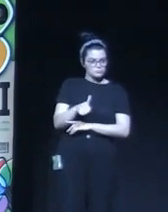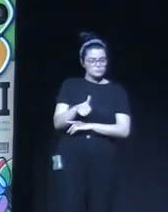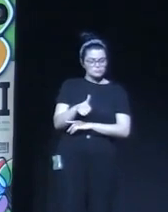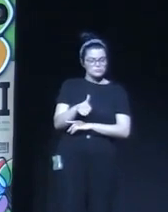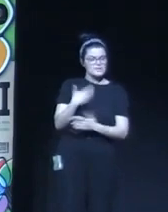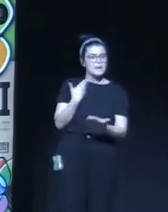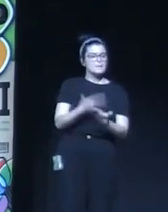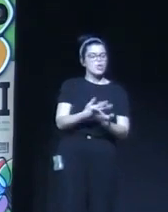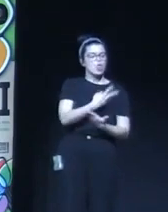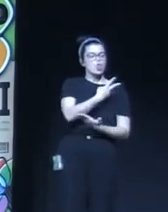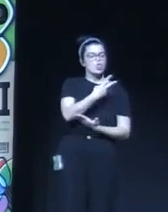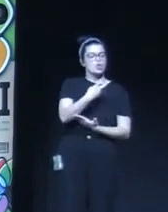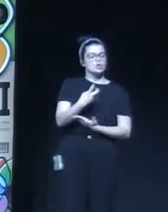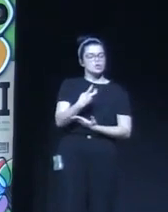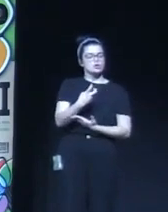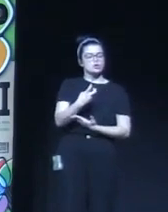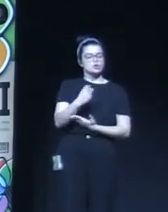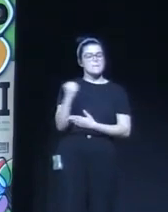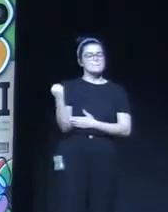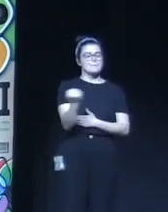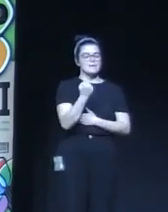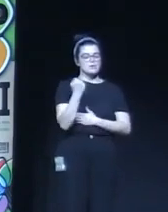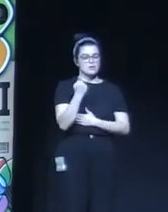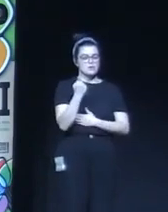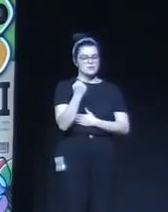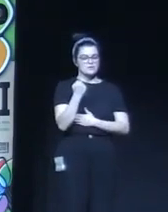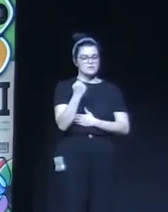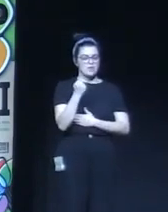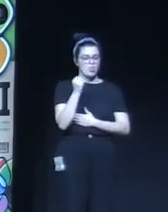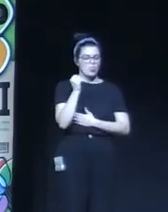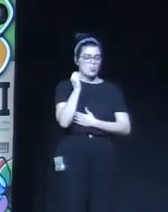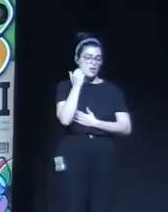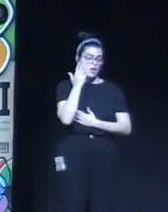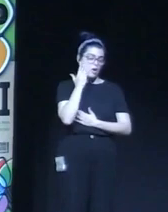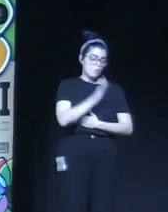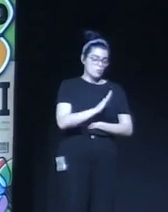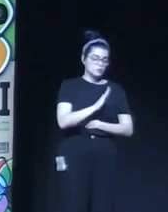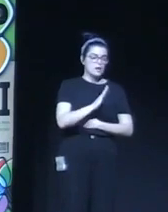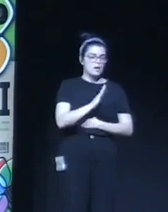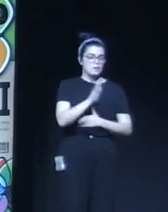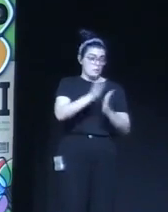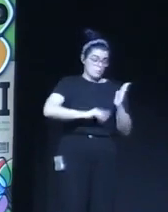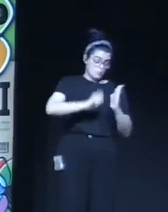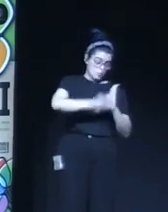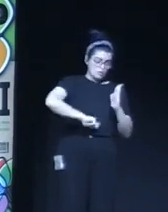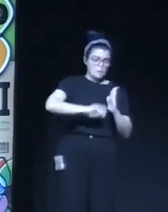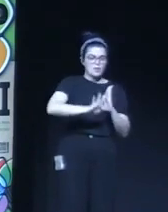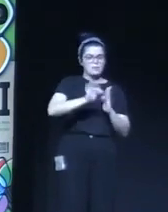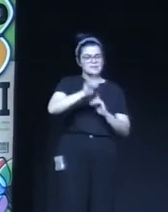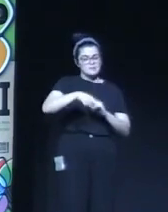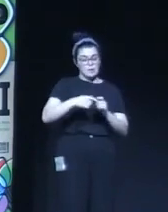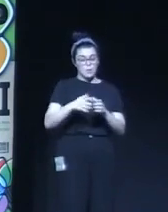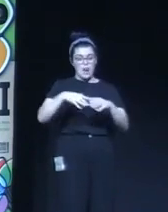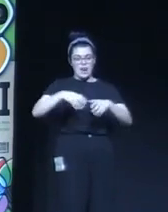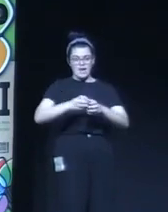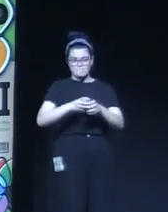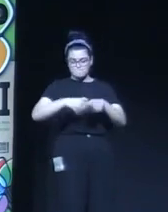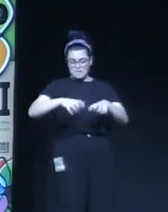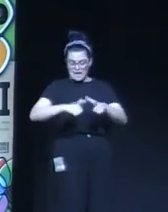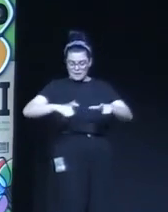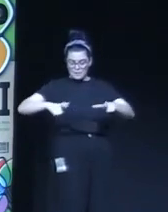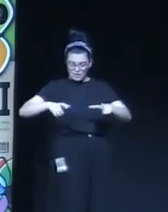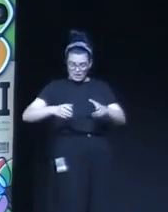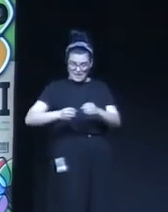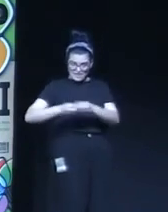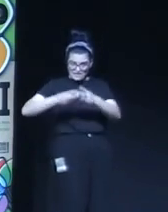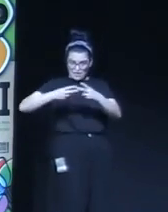200 millones de multa, y también desmantelamiento de la ampliación última, y eso no se,